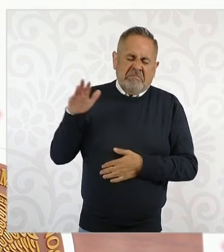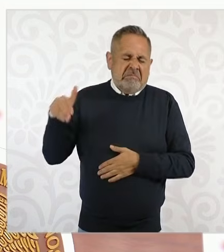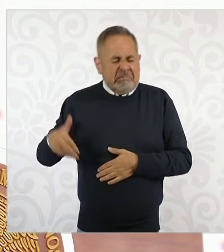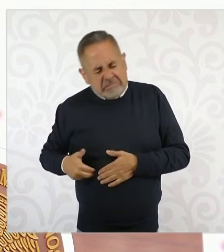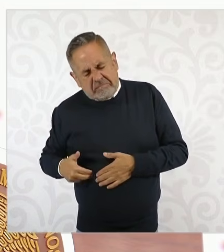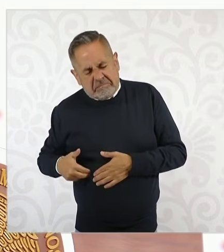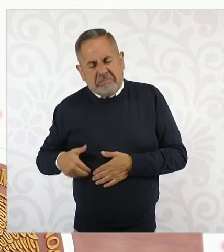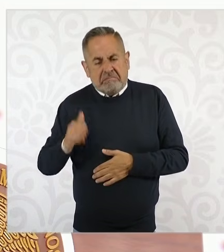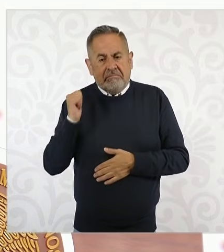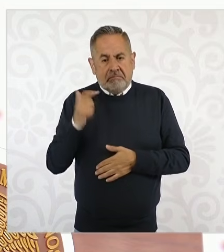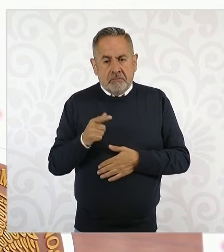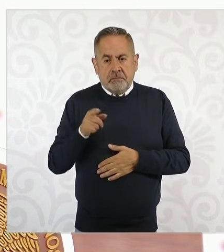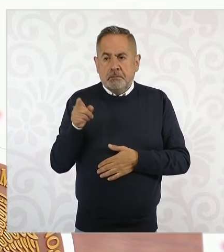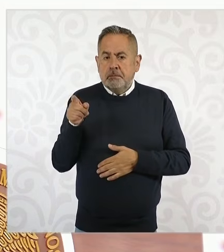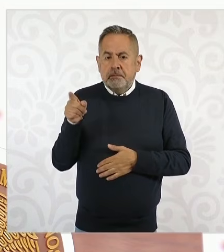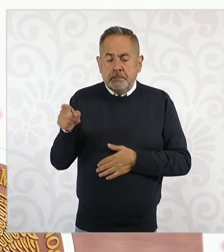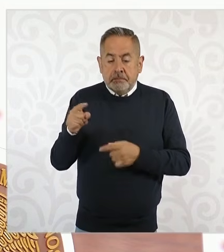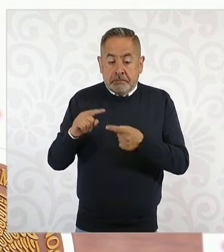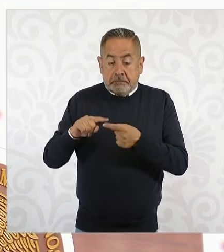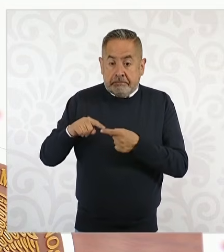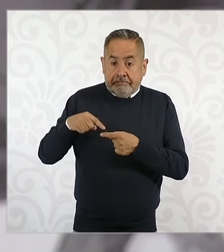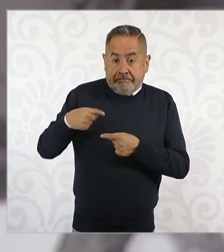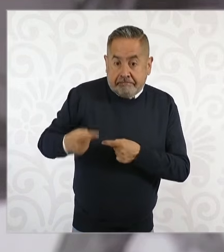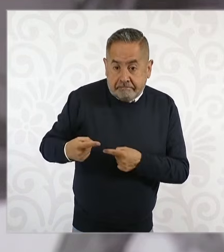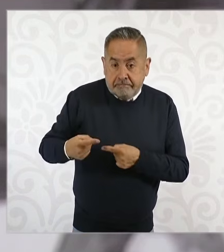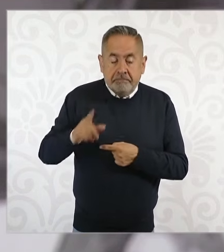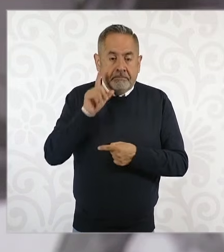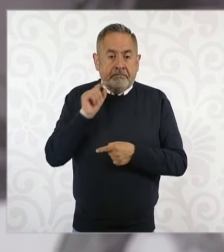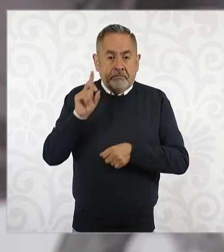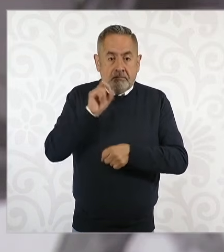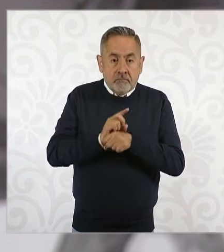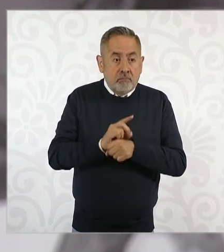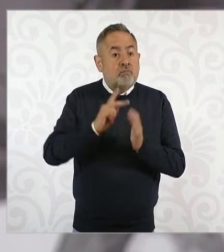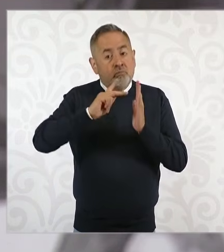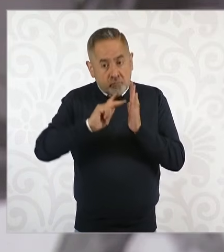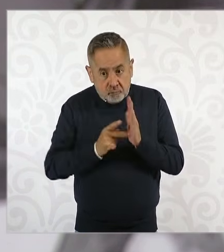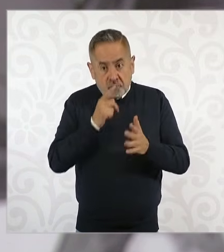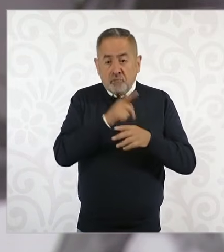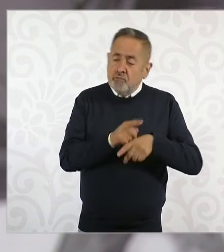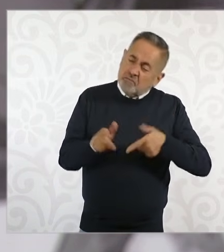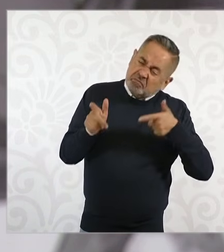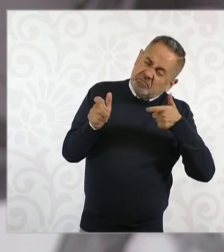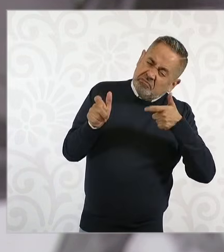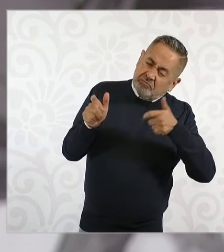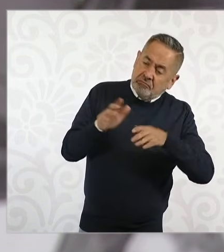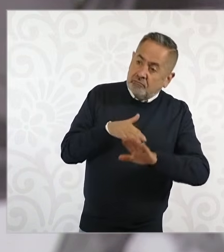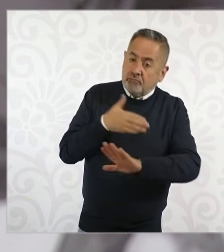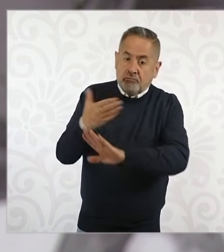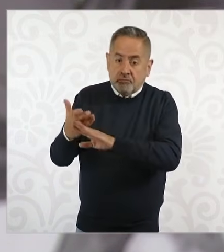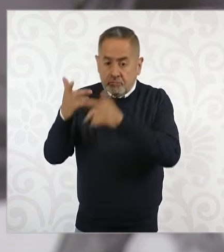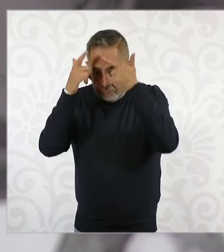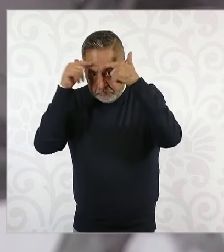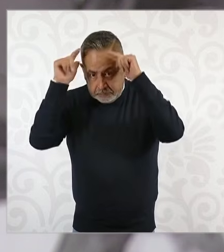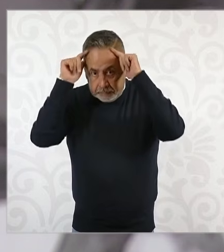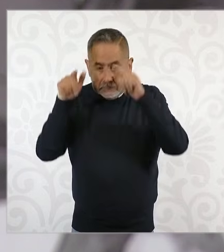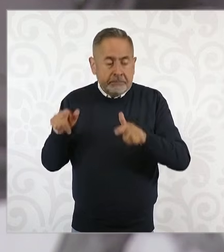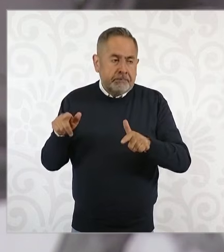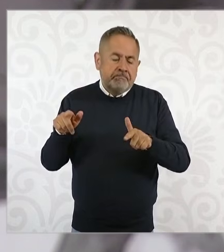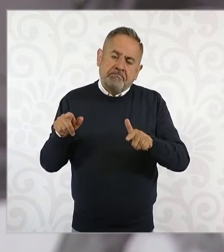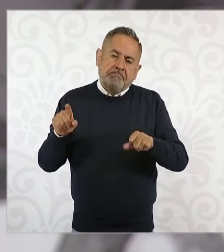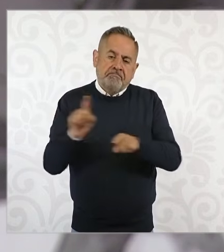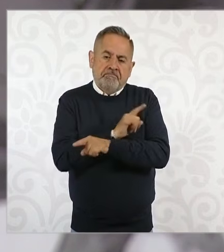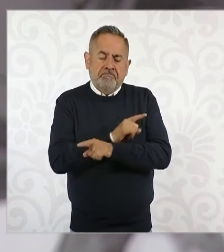y en una acción al siguiente día fueron agredidos nuevamente y por eso la situación